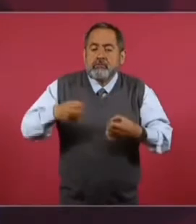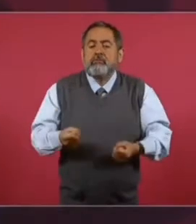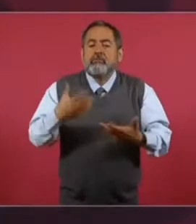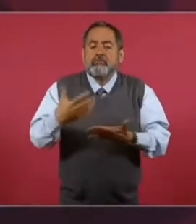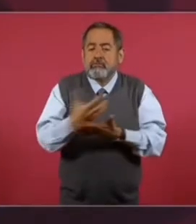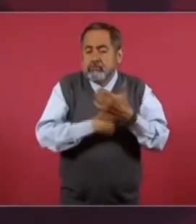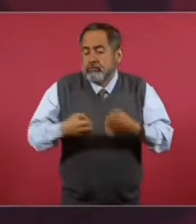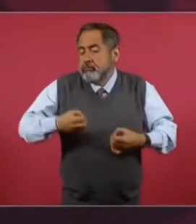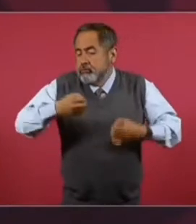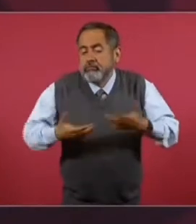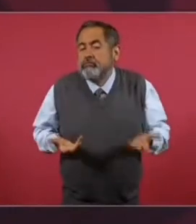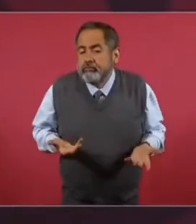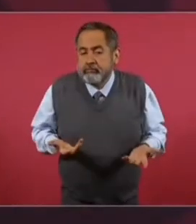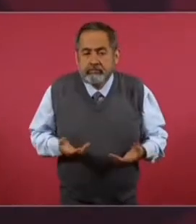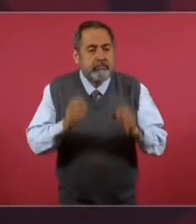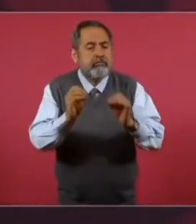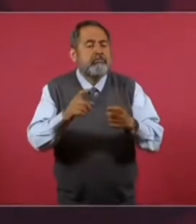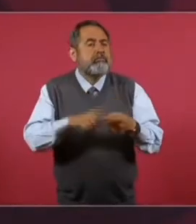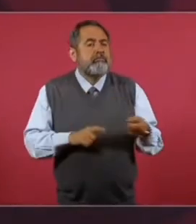un